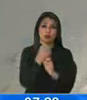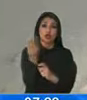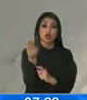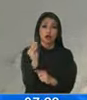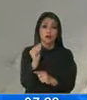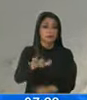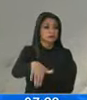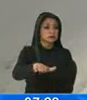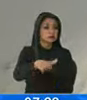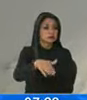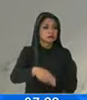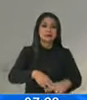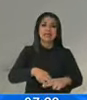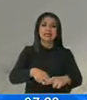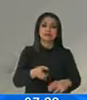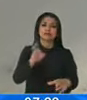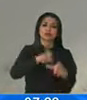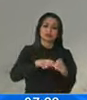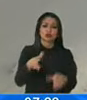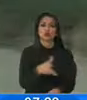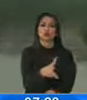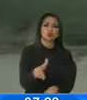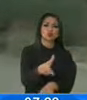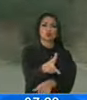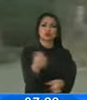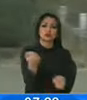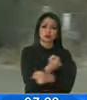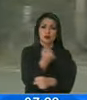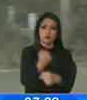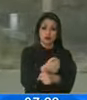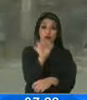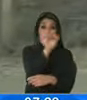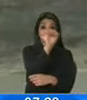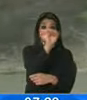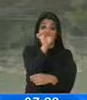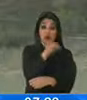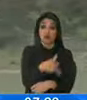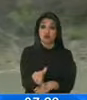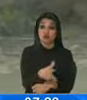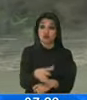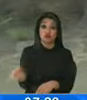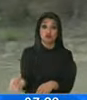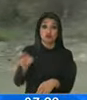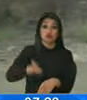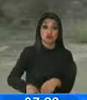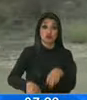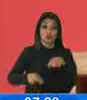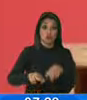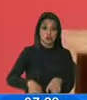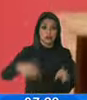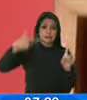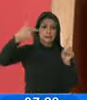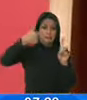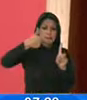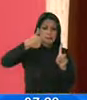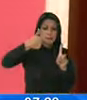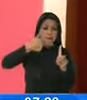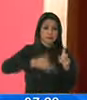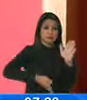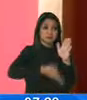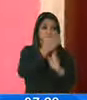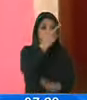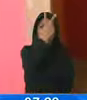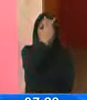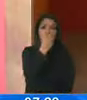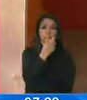al vehículo para ir al trabajo. En el trayecto, el chofer recogió a un hombre con un arma de fuego y bajo amenazas de muerte, la llevaron a un